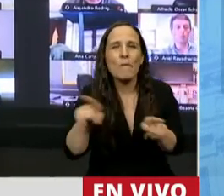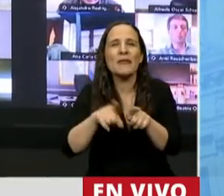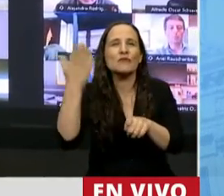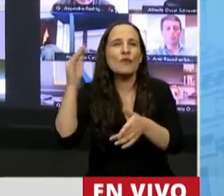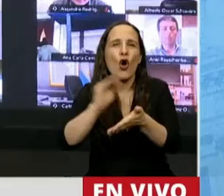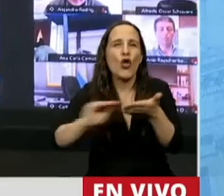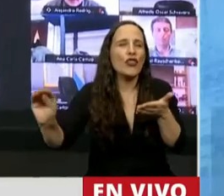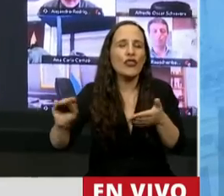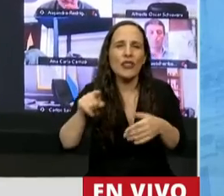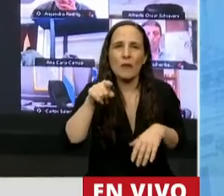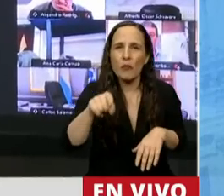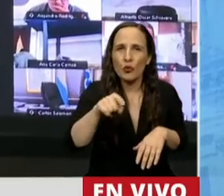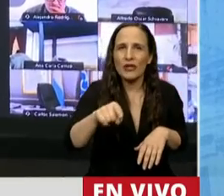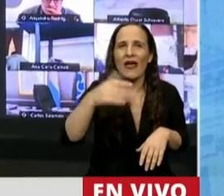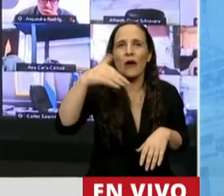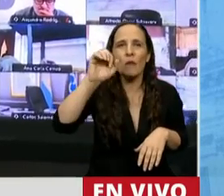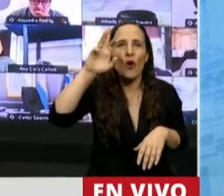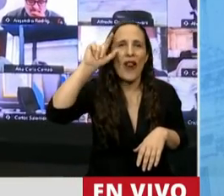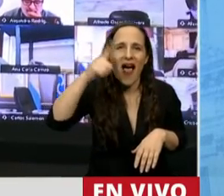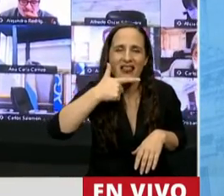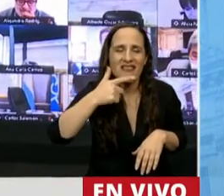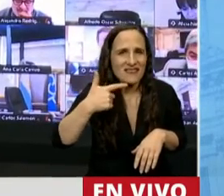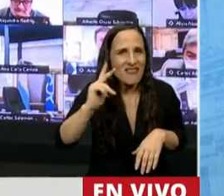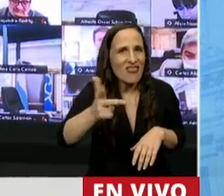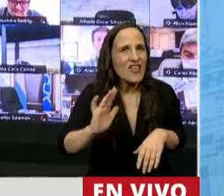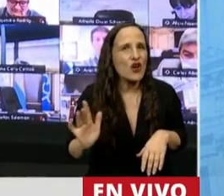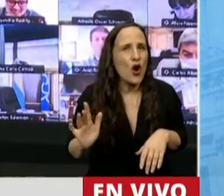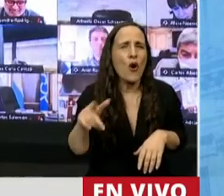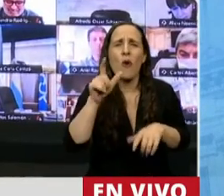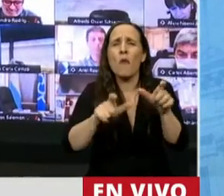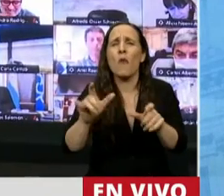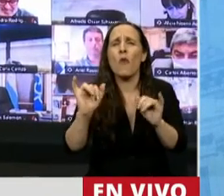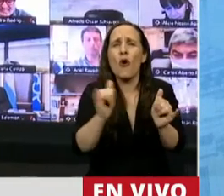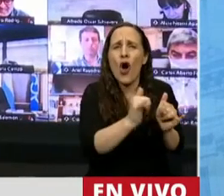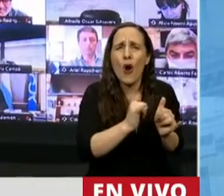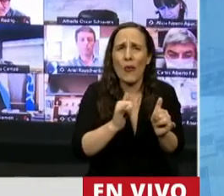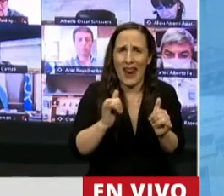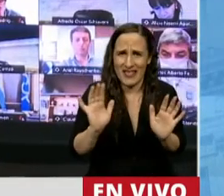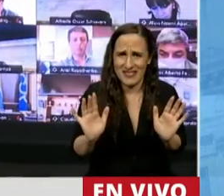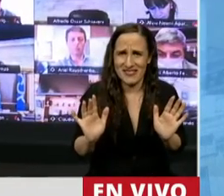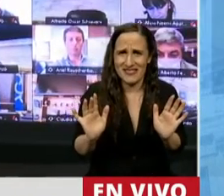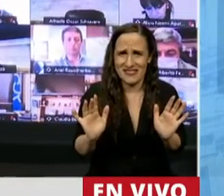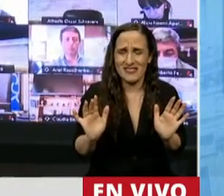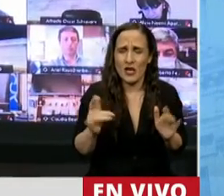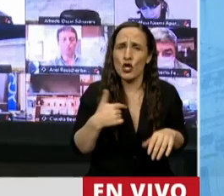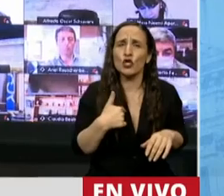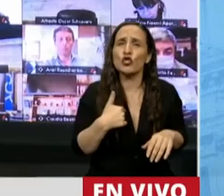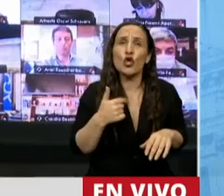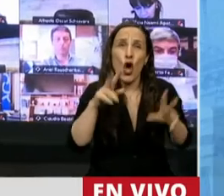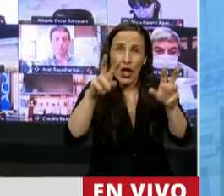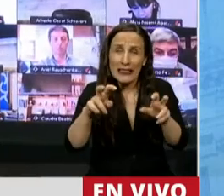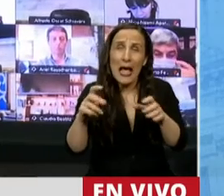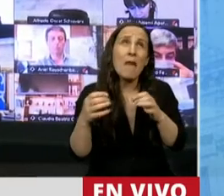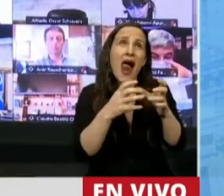diputada Morales Gorleri, de tantas jóvenes mujeres. Yo no quiero eludir el